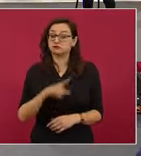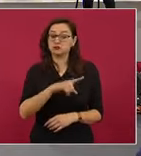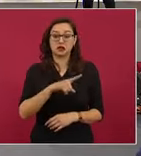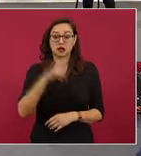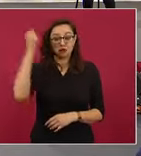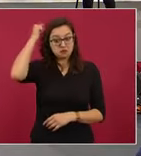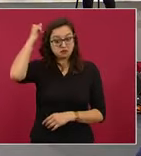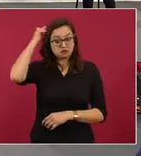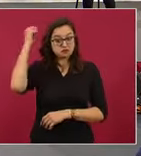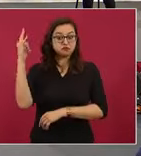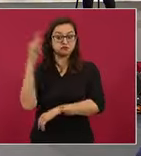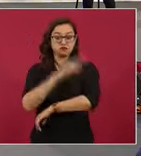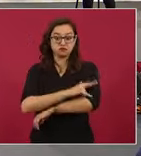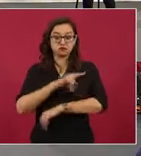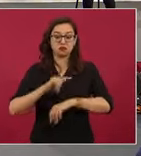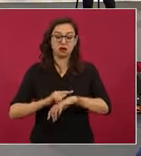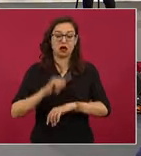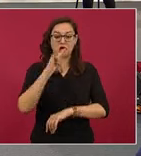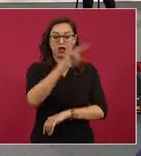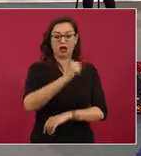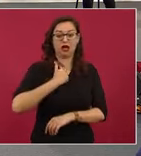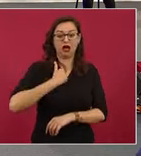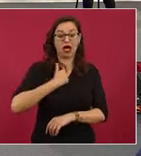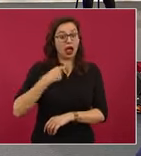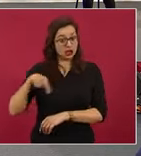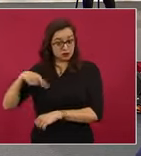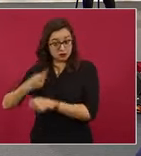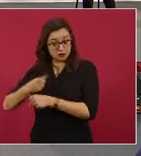a mi tierra, a mi agua.